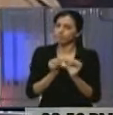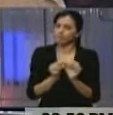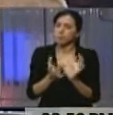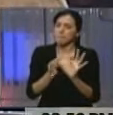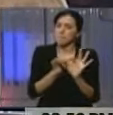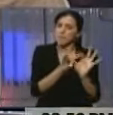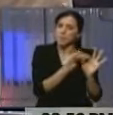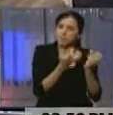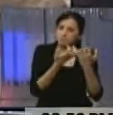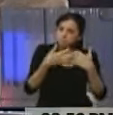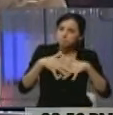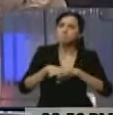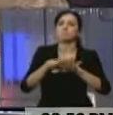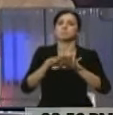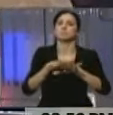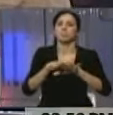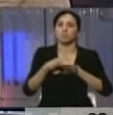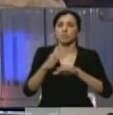y ocupando